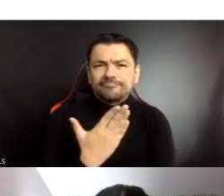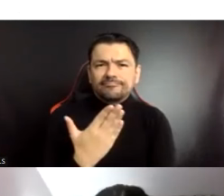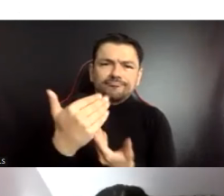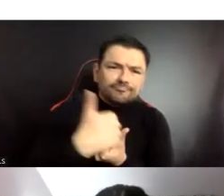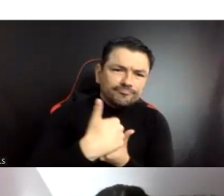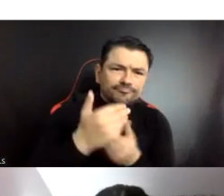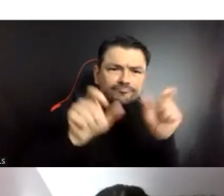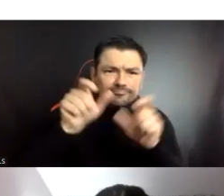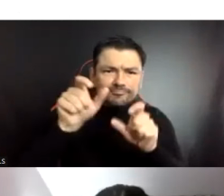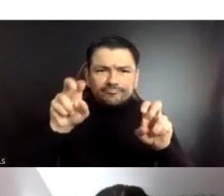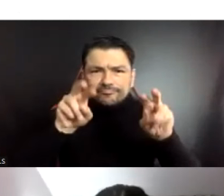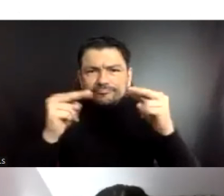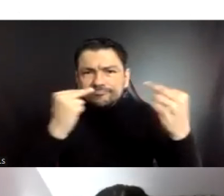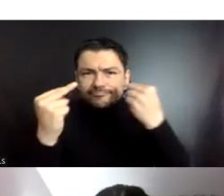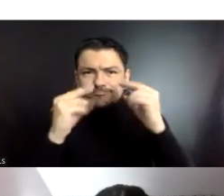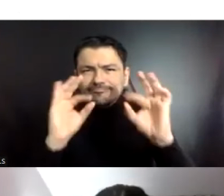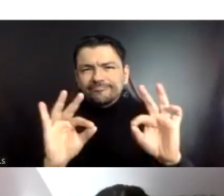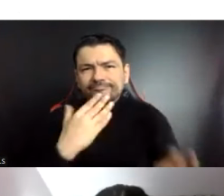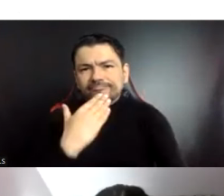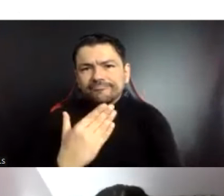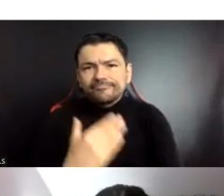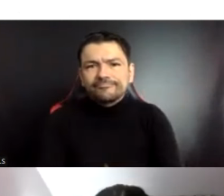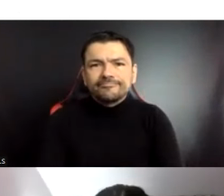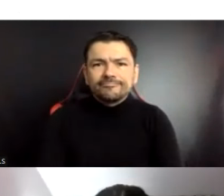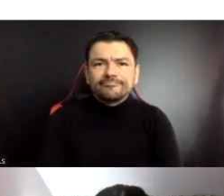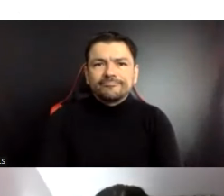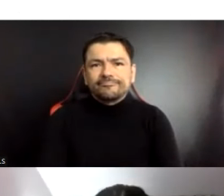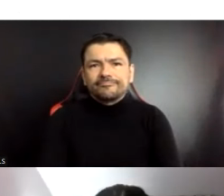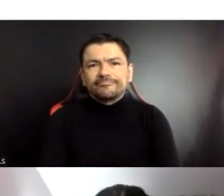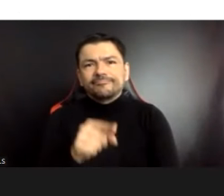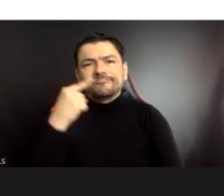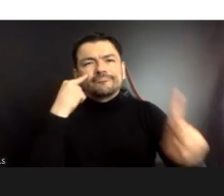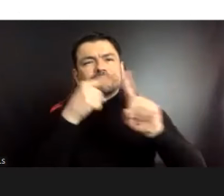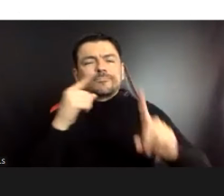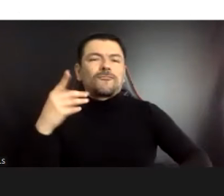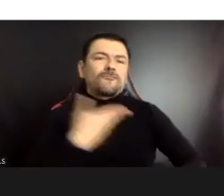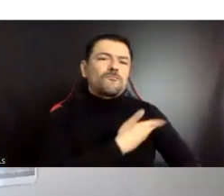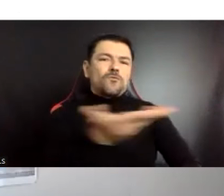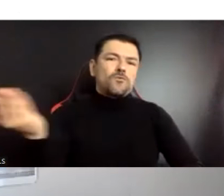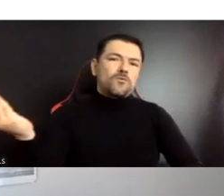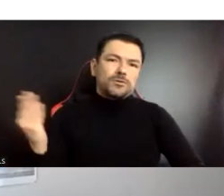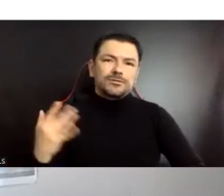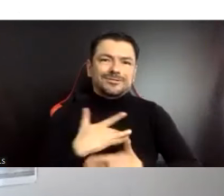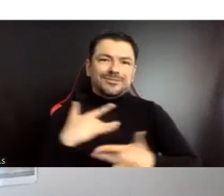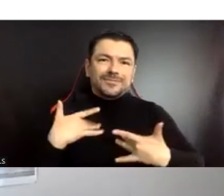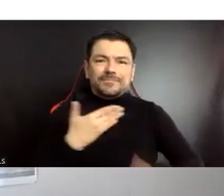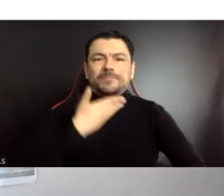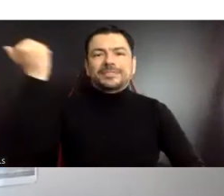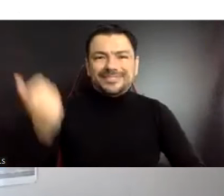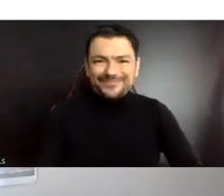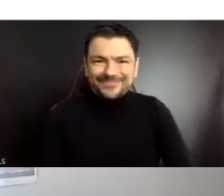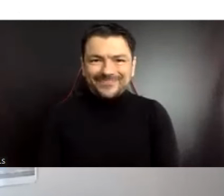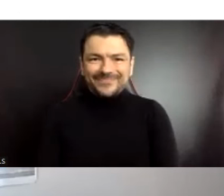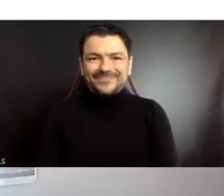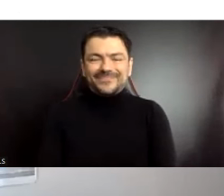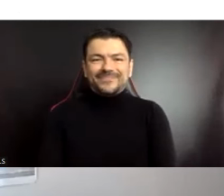nos asegura que podremos seguir trabajando en salud para todos. Gracias a todos de parte de la OPS y del